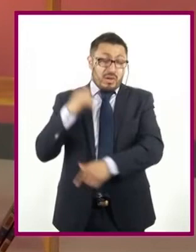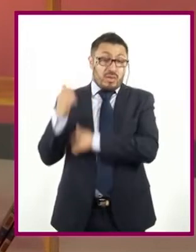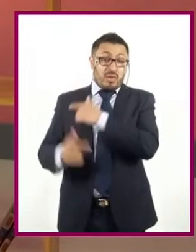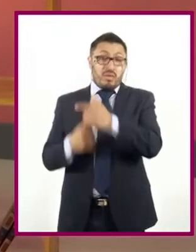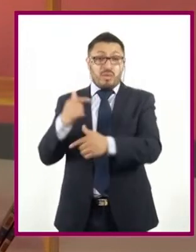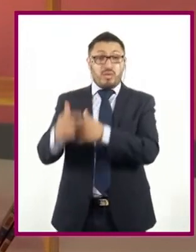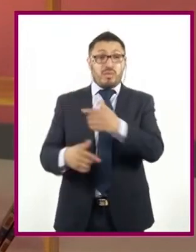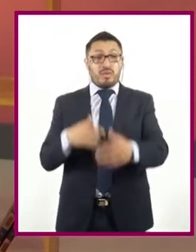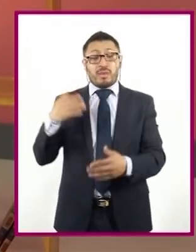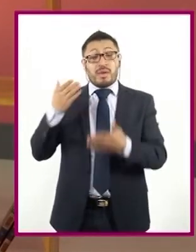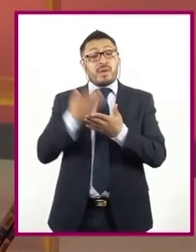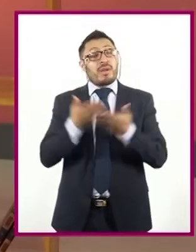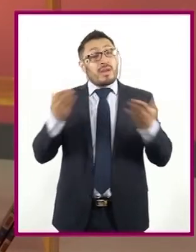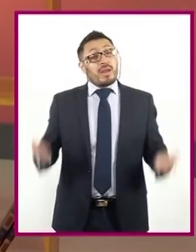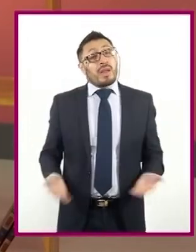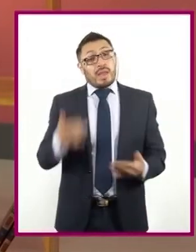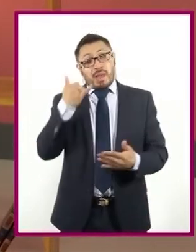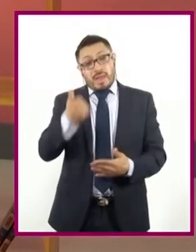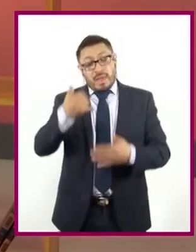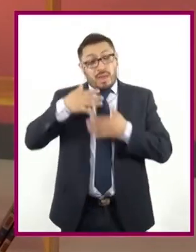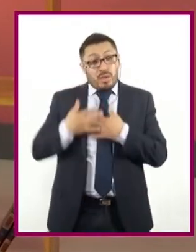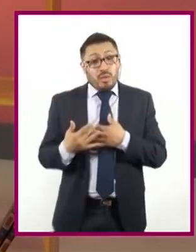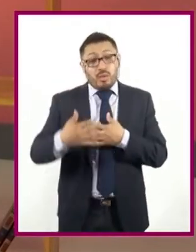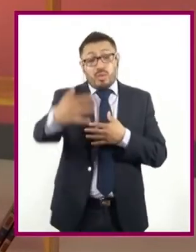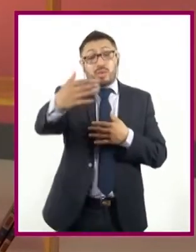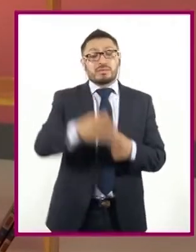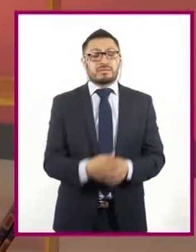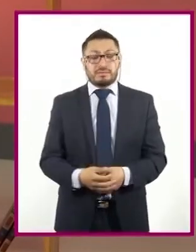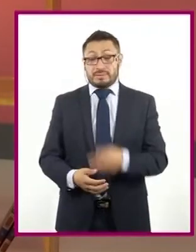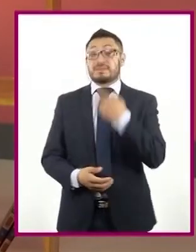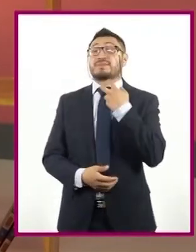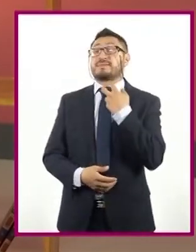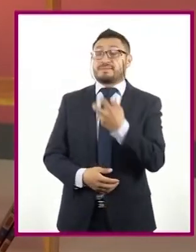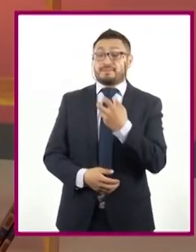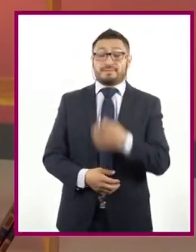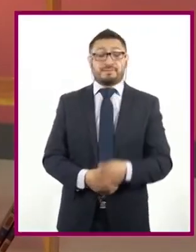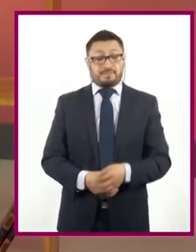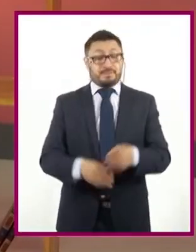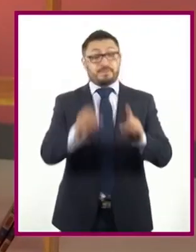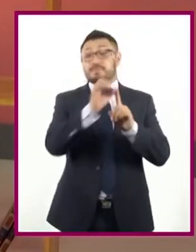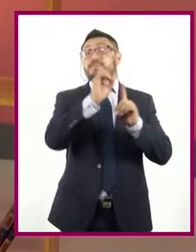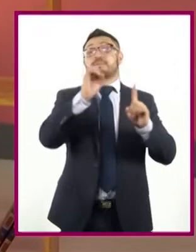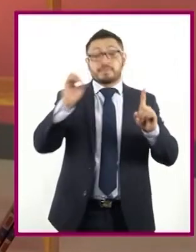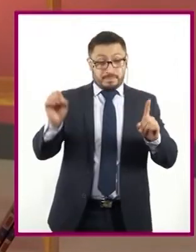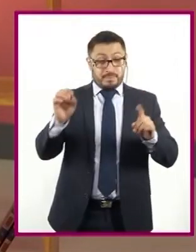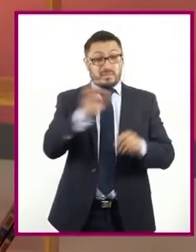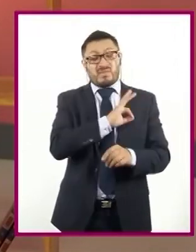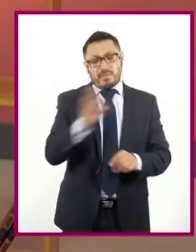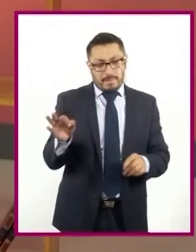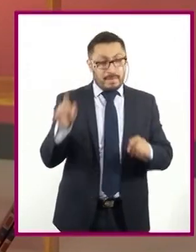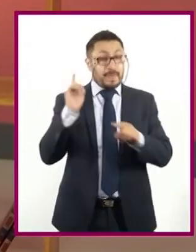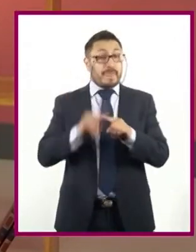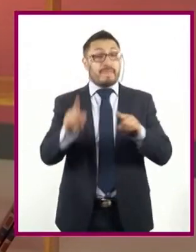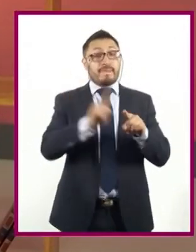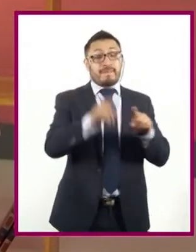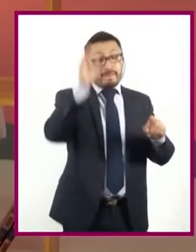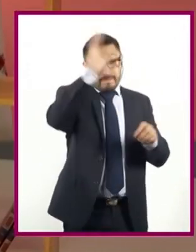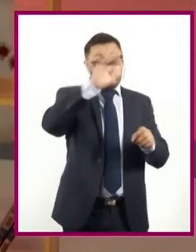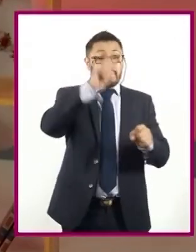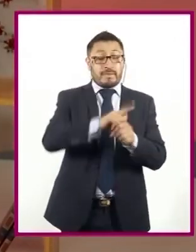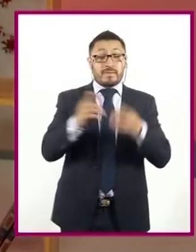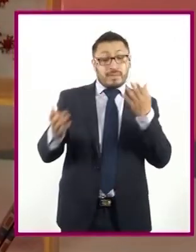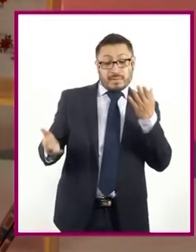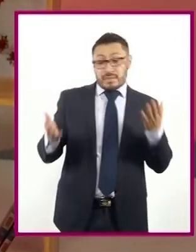generaciones presentes y futuras. Exacto. Las organizaciones pueden variar de una cultura a otra.